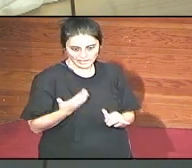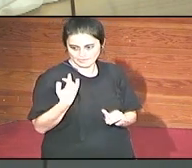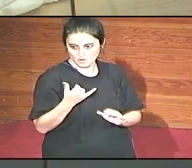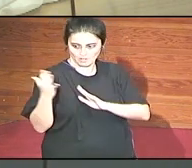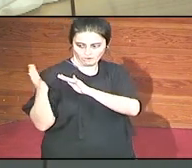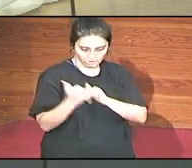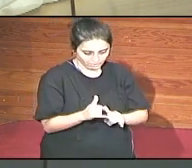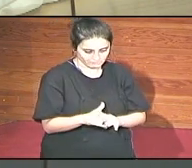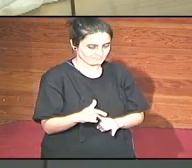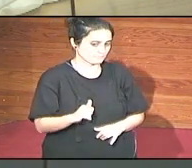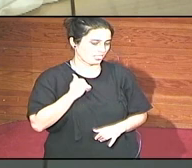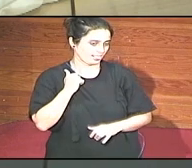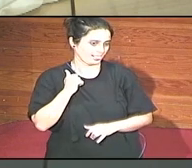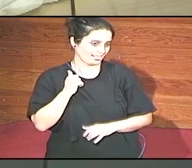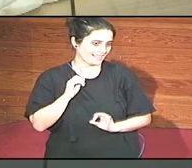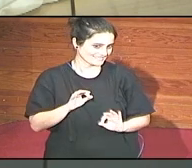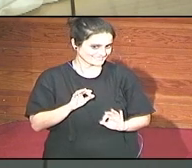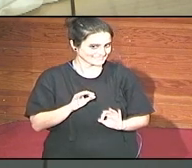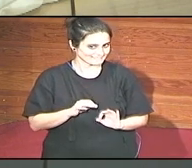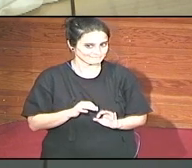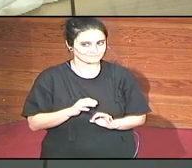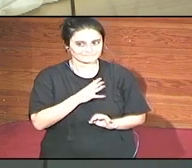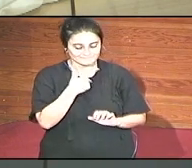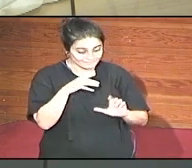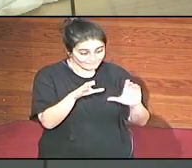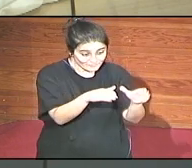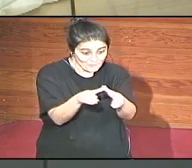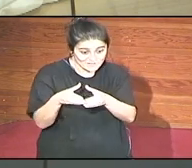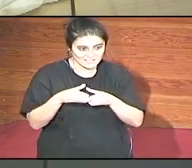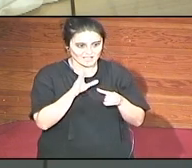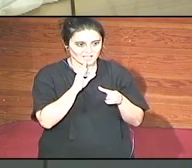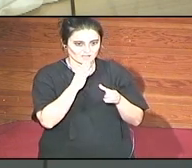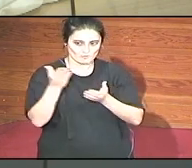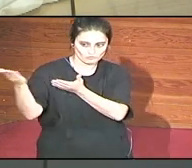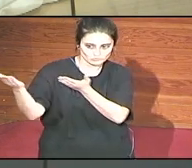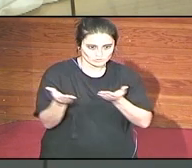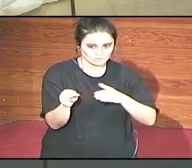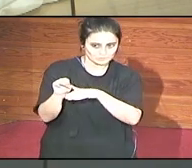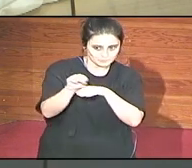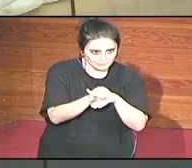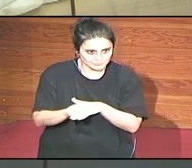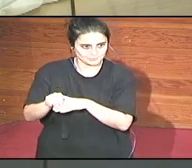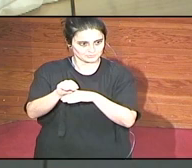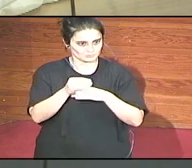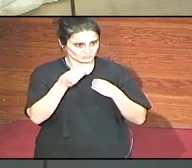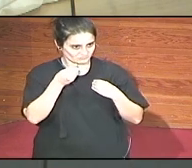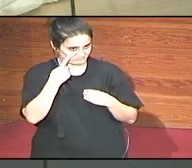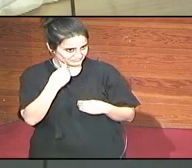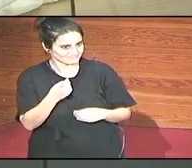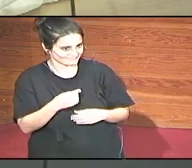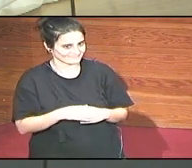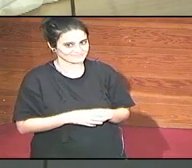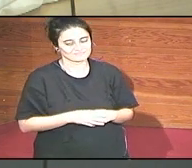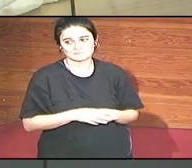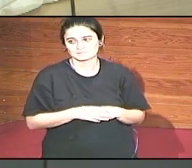son países que son comunidades que son muy hospitalarias y esa sensación sí que la que la nota